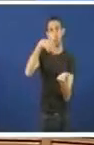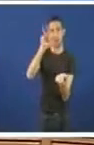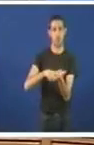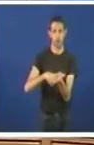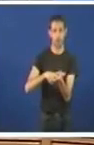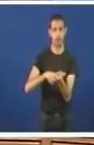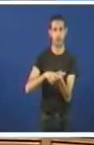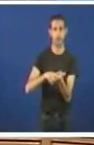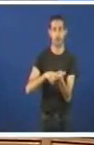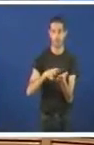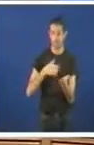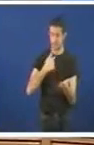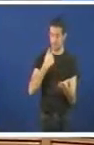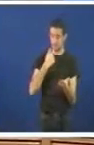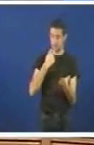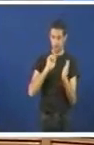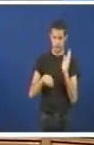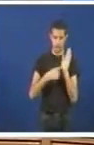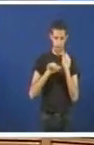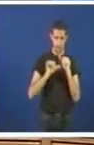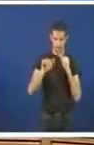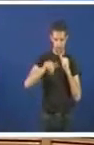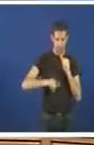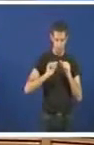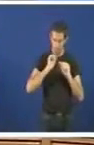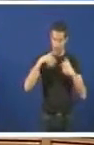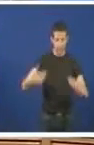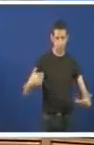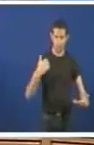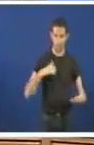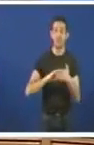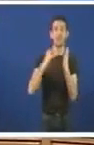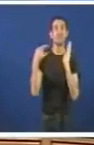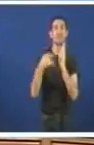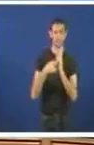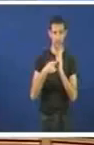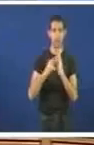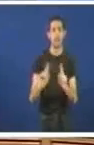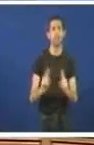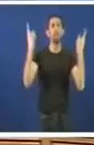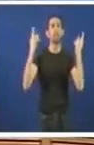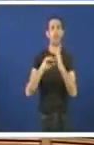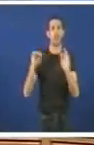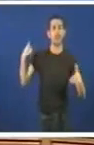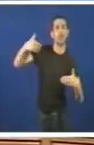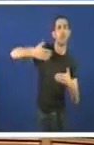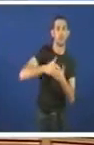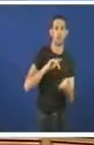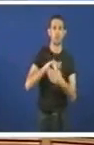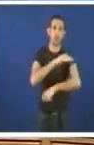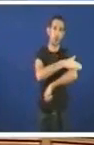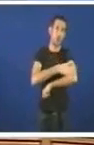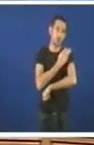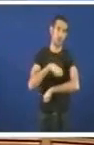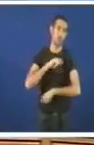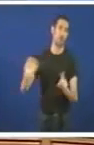está vixente a partir de hoxe e un sistema, señoría, que por primeira vez un goberno de España